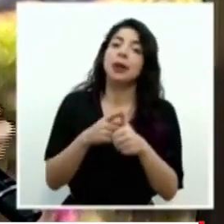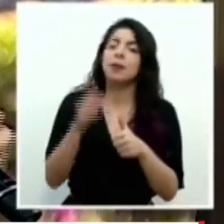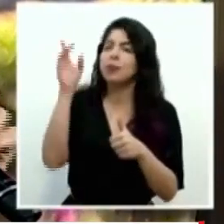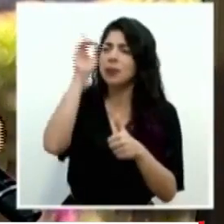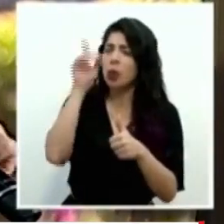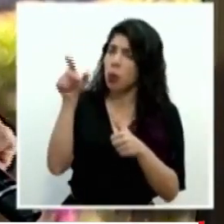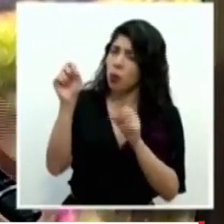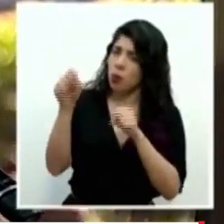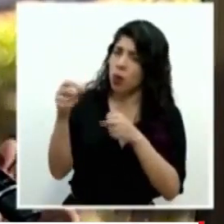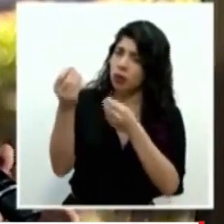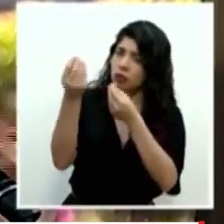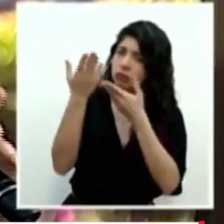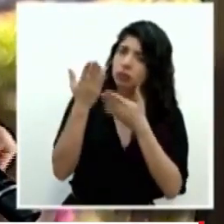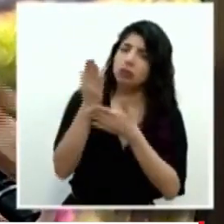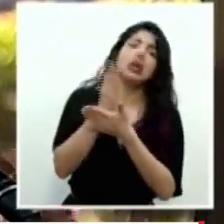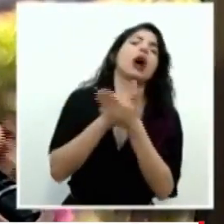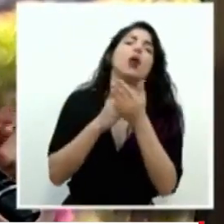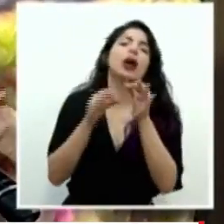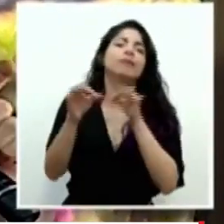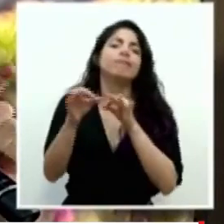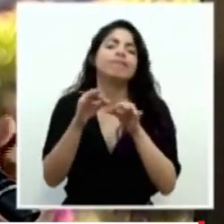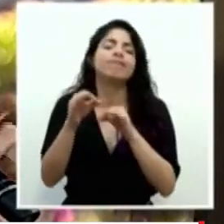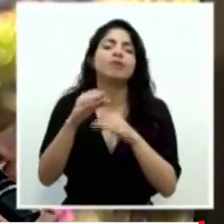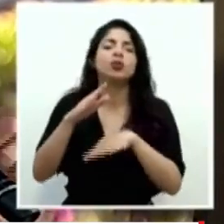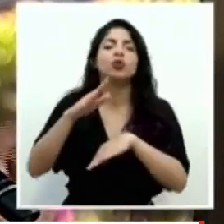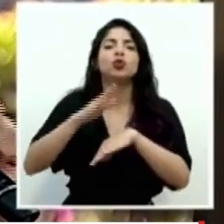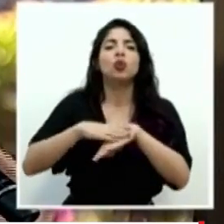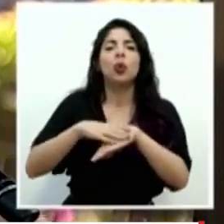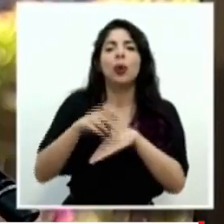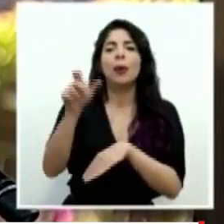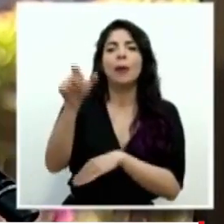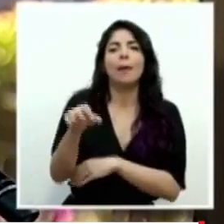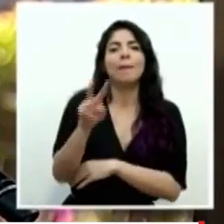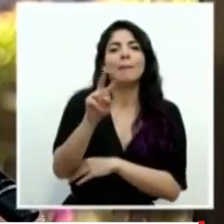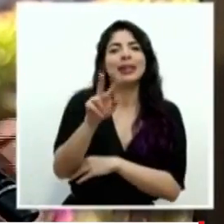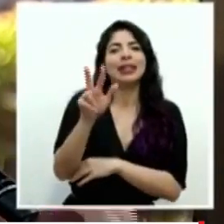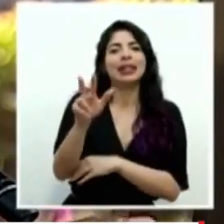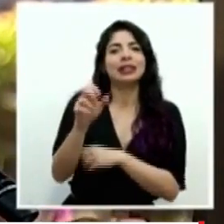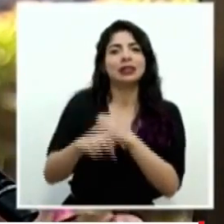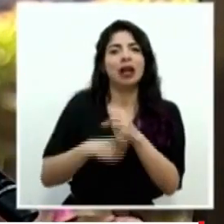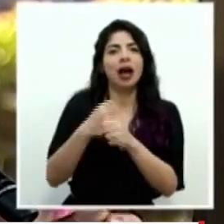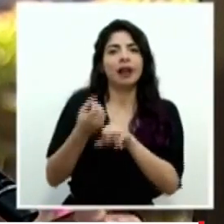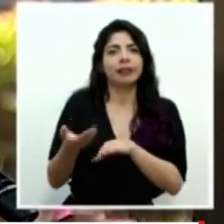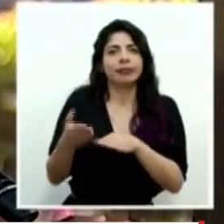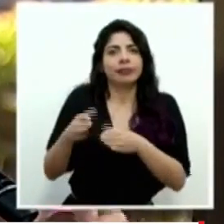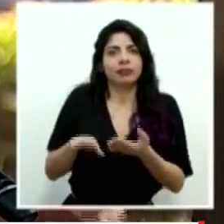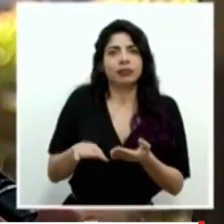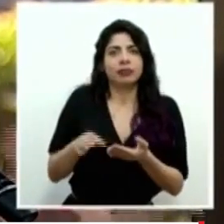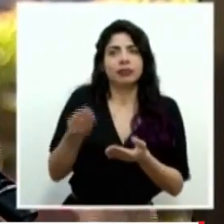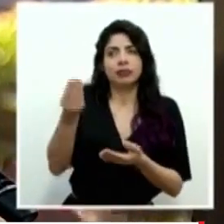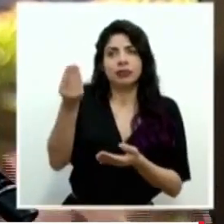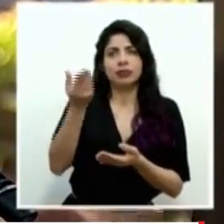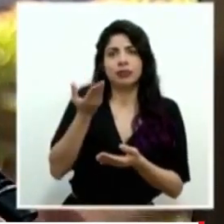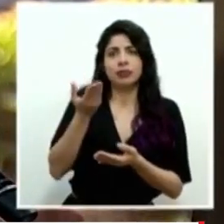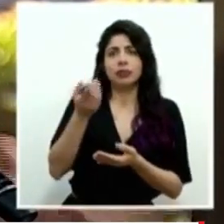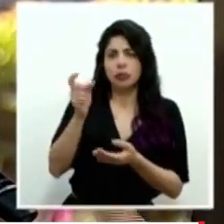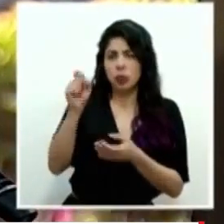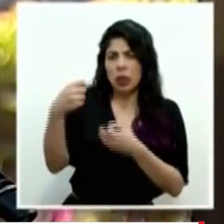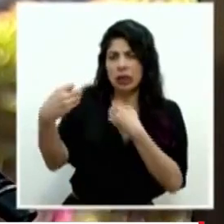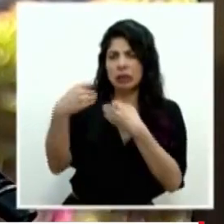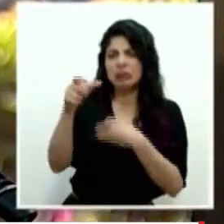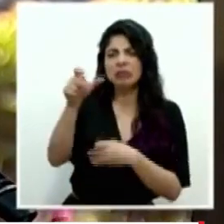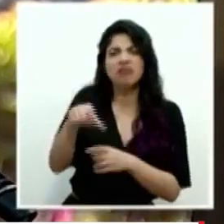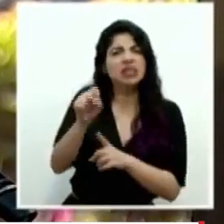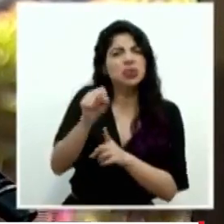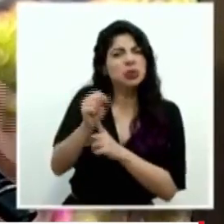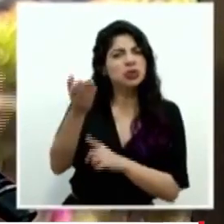don Daniel, si puede dar algún tipo de detalle sobre la persona de 23 años que falleció, que se está reportando acá, si nos puede dar un detalle de cuál